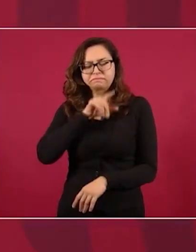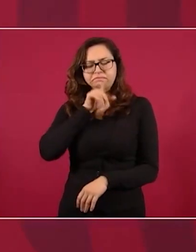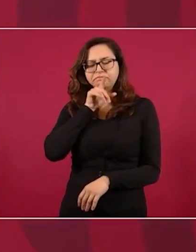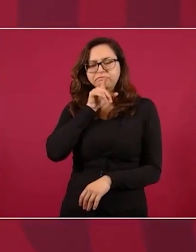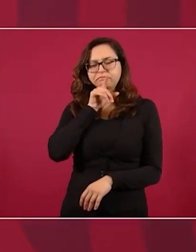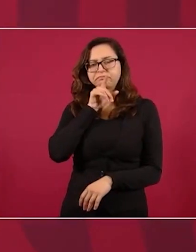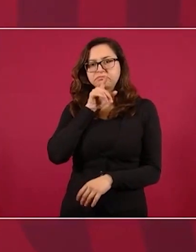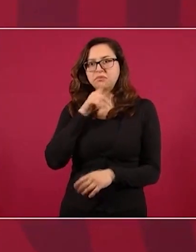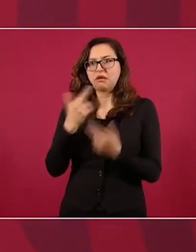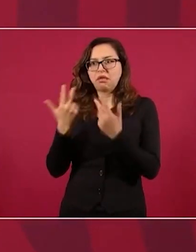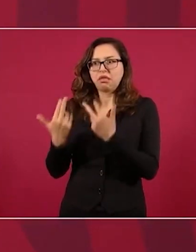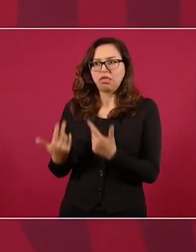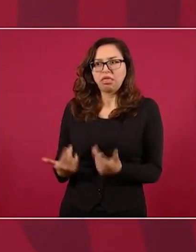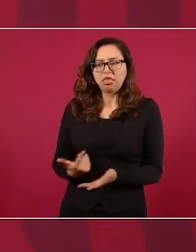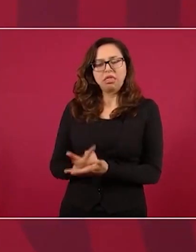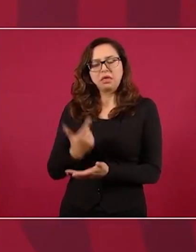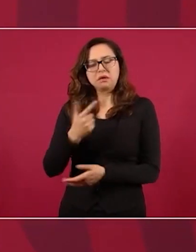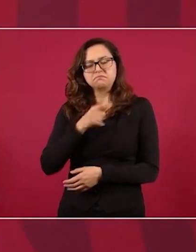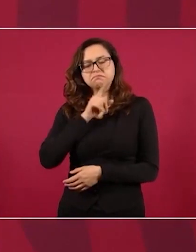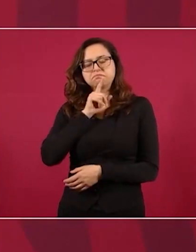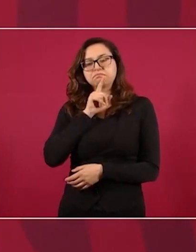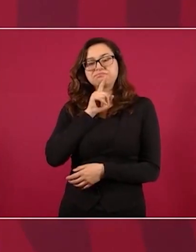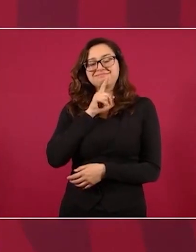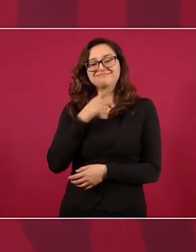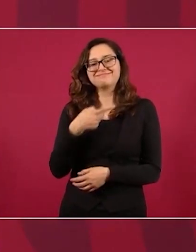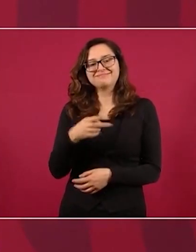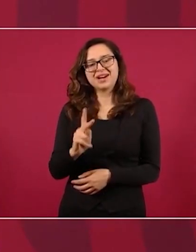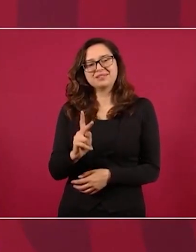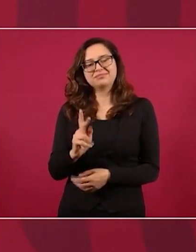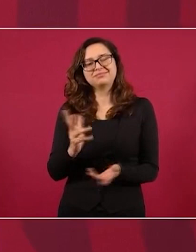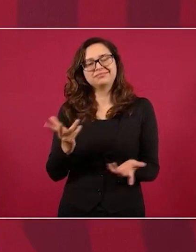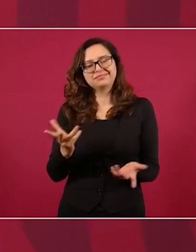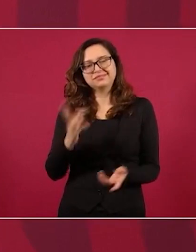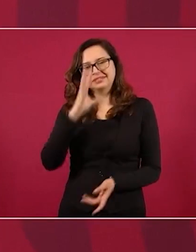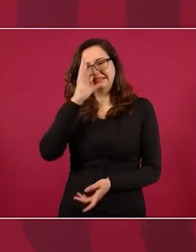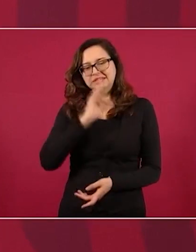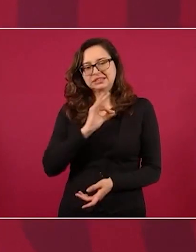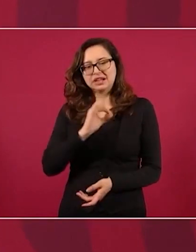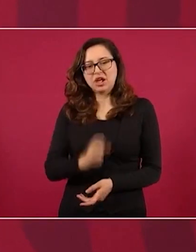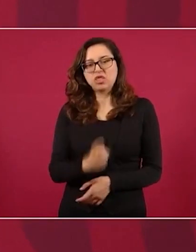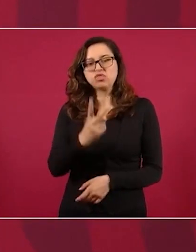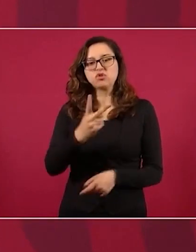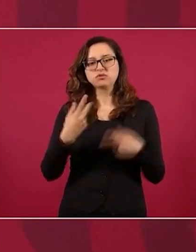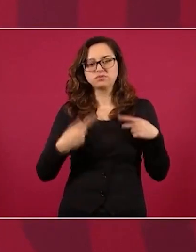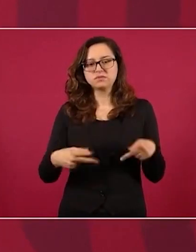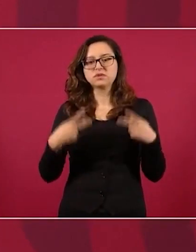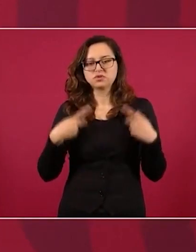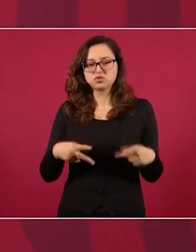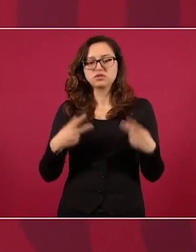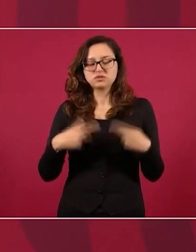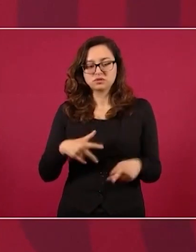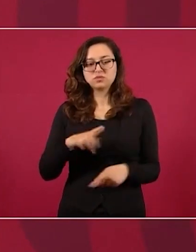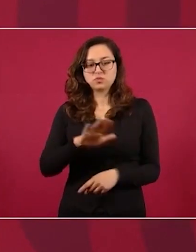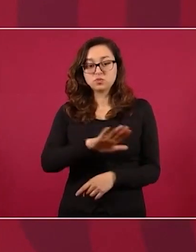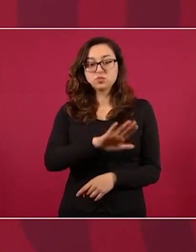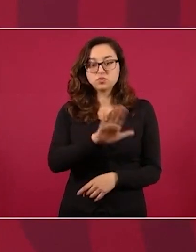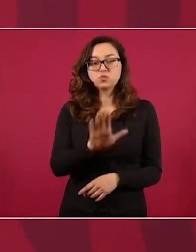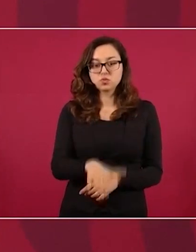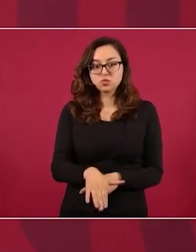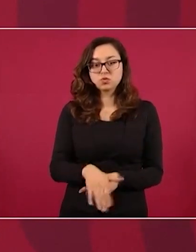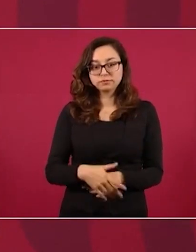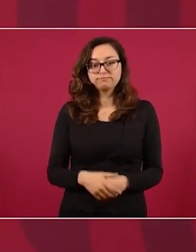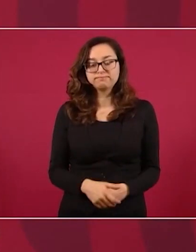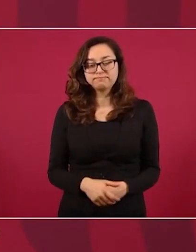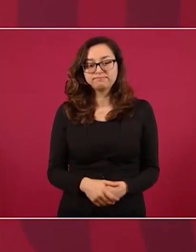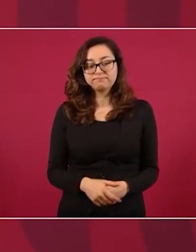luego de la réplica del sismo que se registró durante la madrugada de este jueves el presidente Andrés Manuel López Obrador informó que el gobierno de